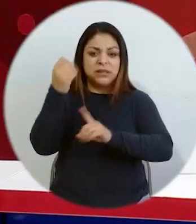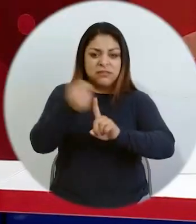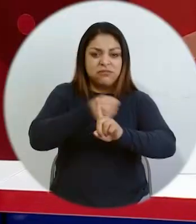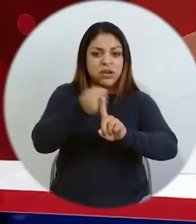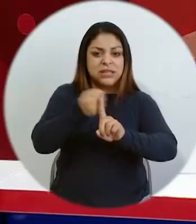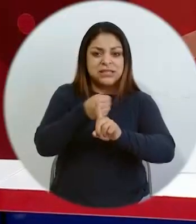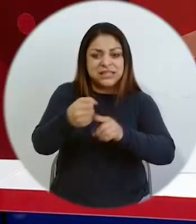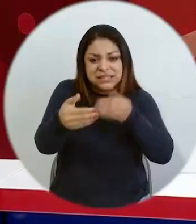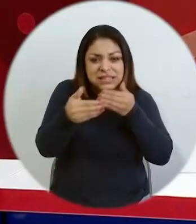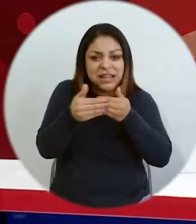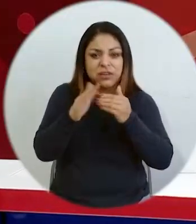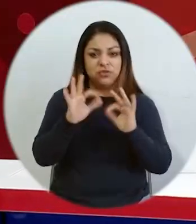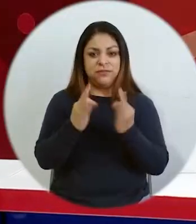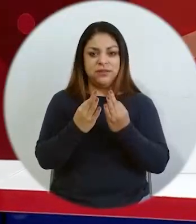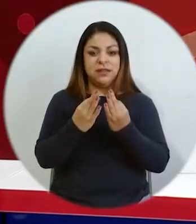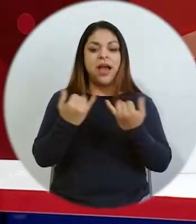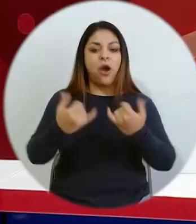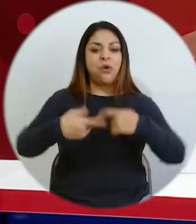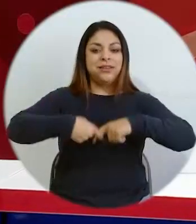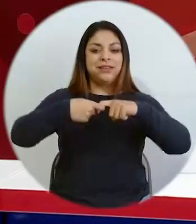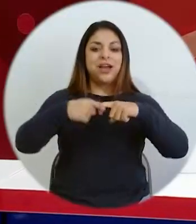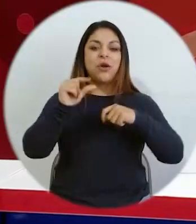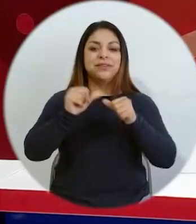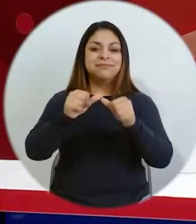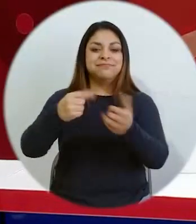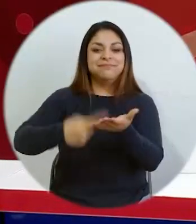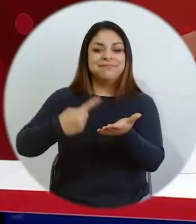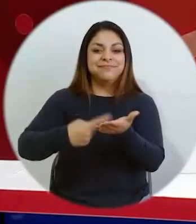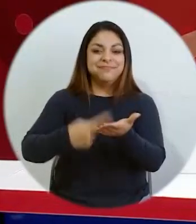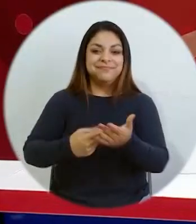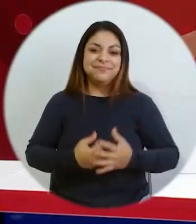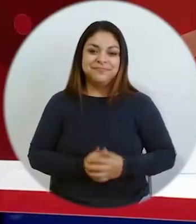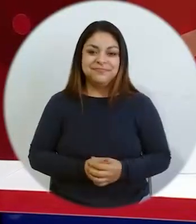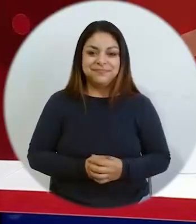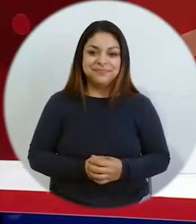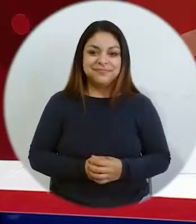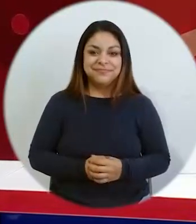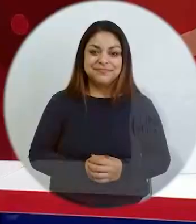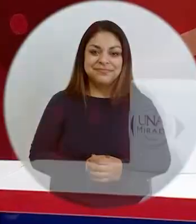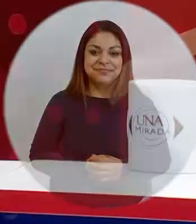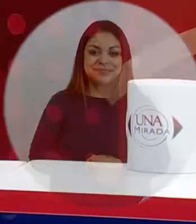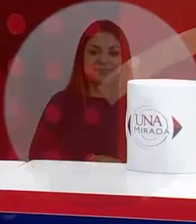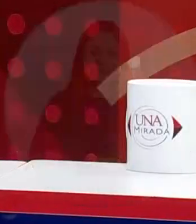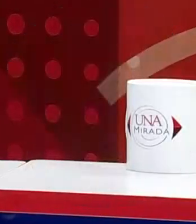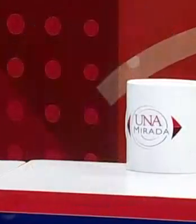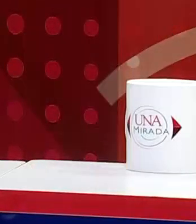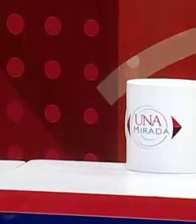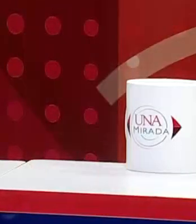de violencia que se dan en sus círculos más cercanos. De eso vamos a hablar en el siguiente bloque, que es Con una mirada, que ya regresamos.